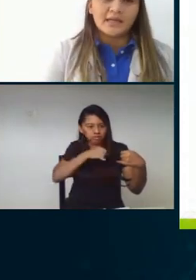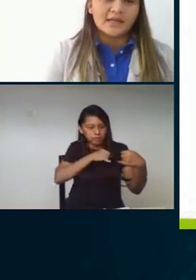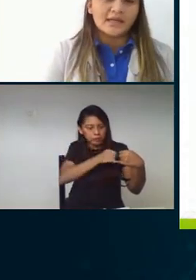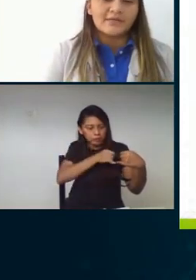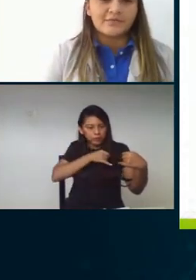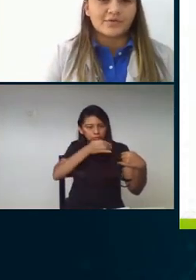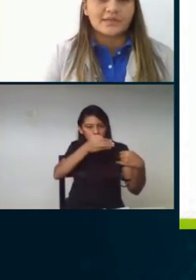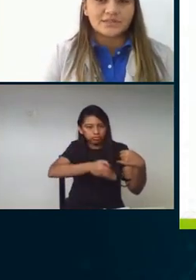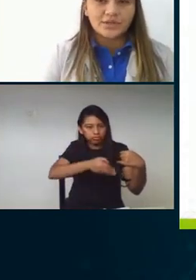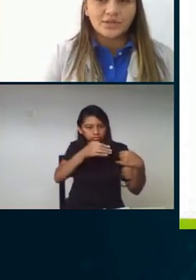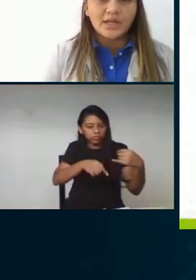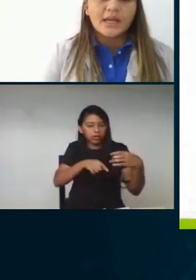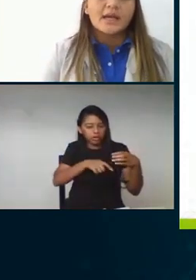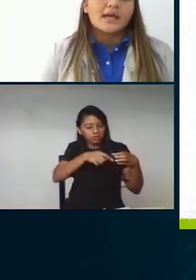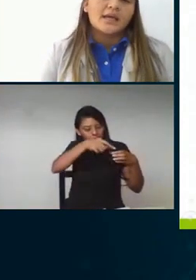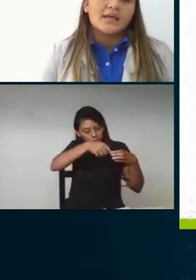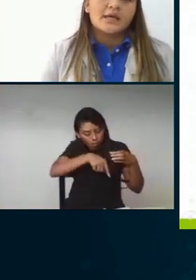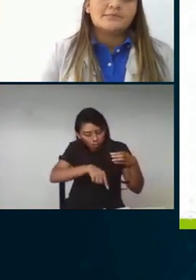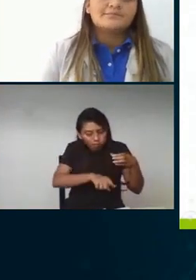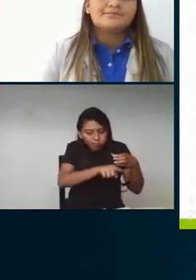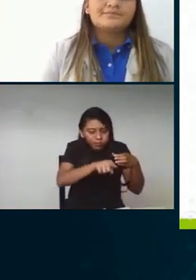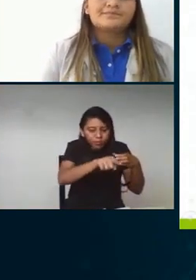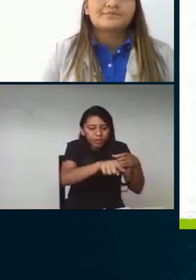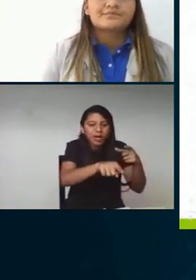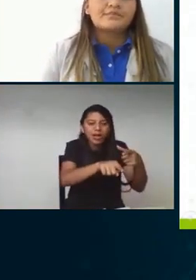manda la información.